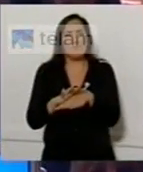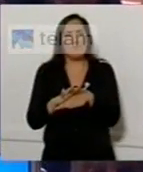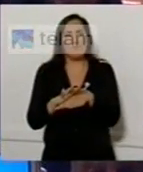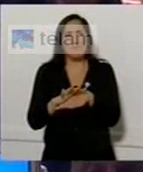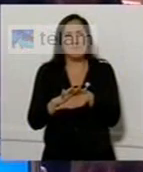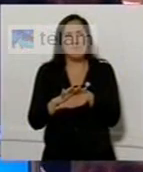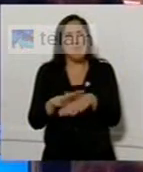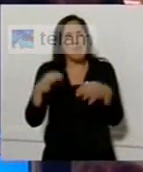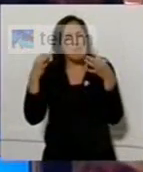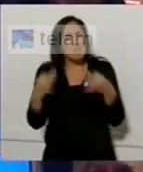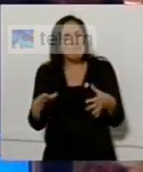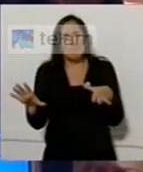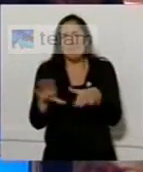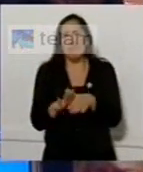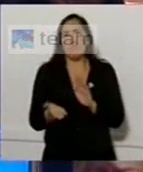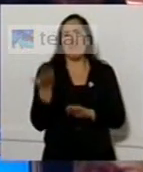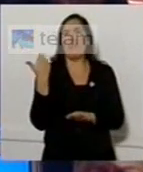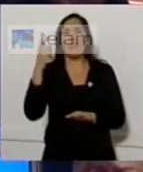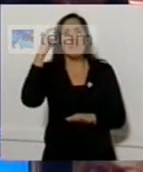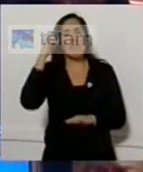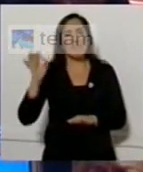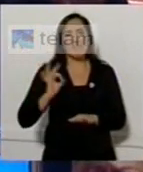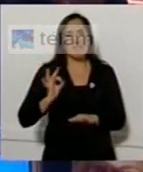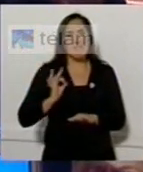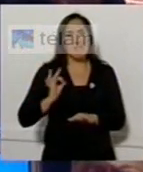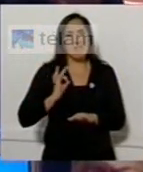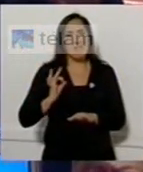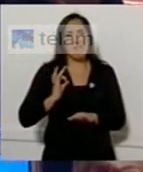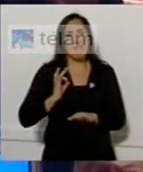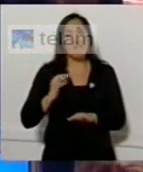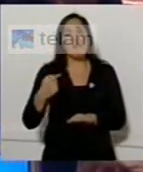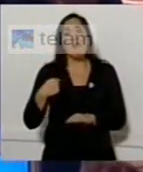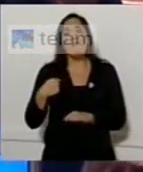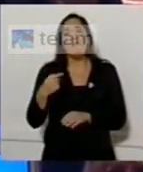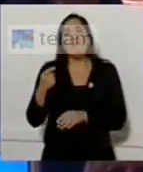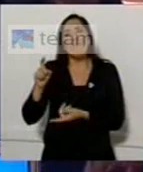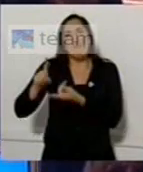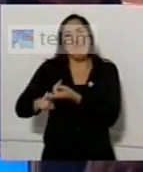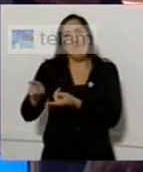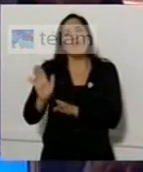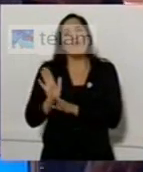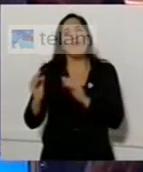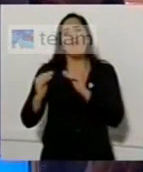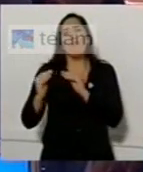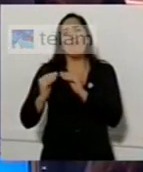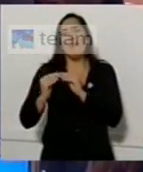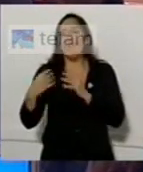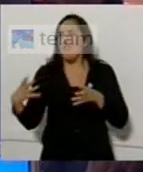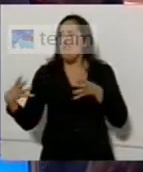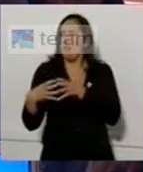Hace exactamente 10 años, mi compañero de vida y de